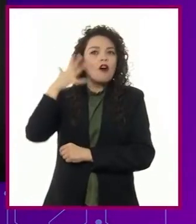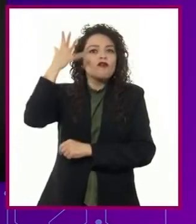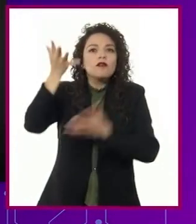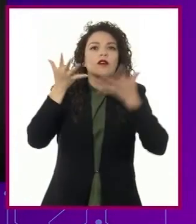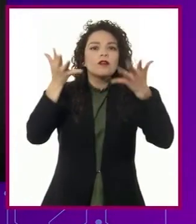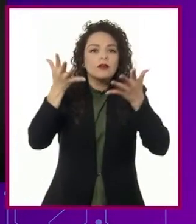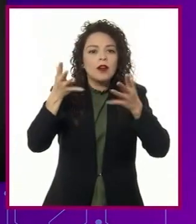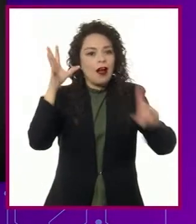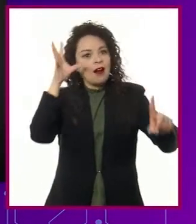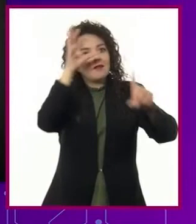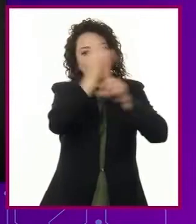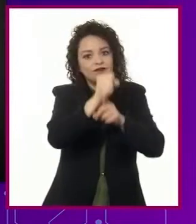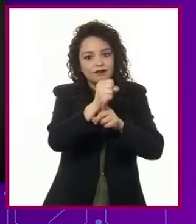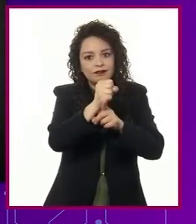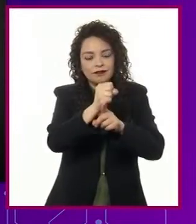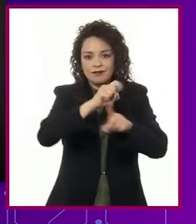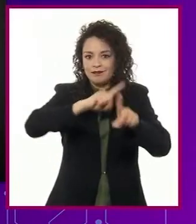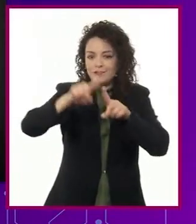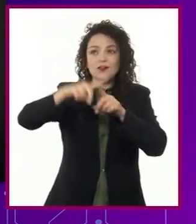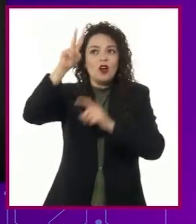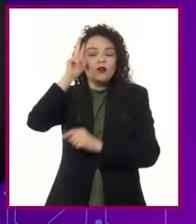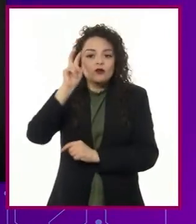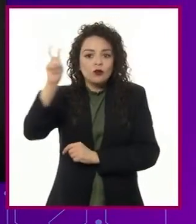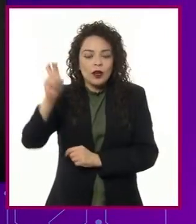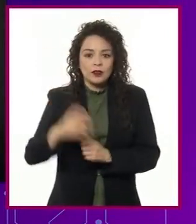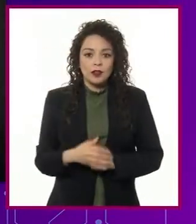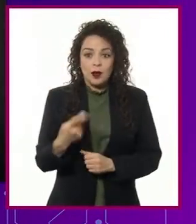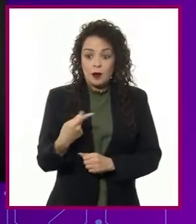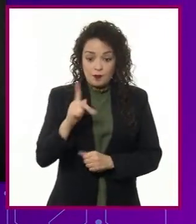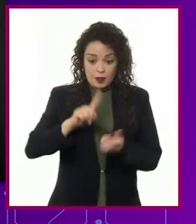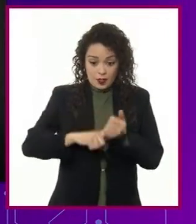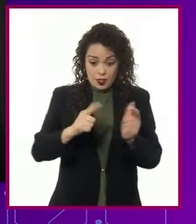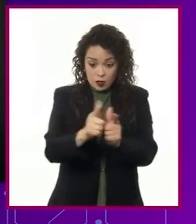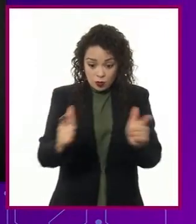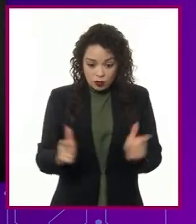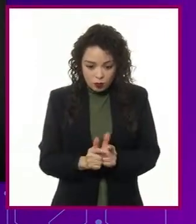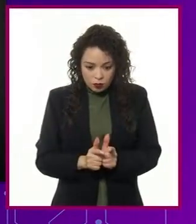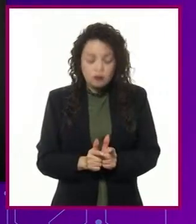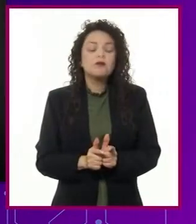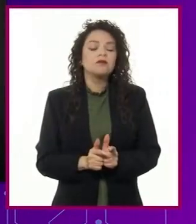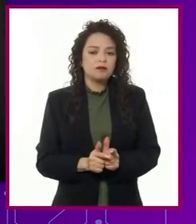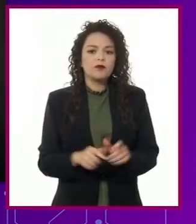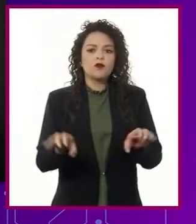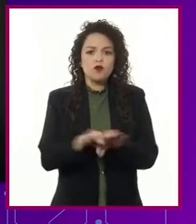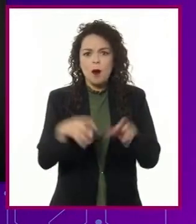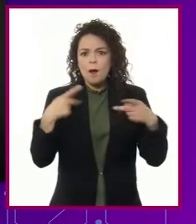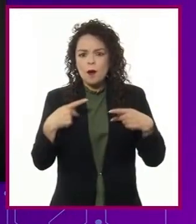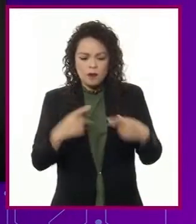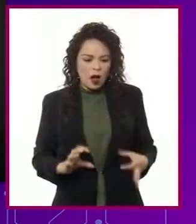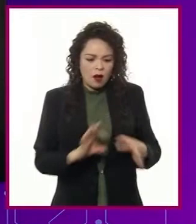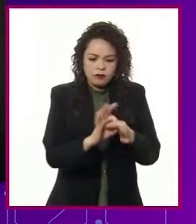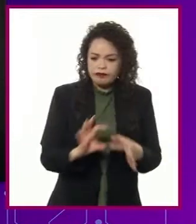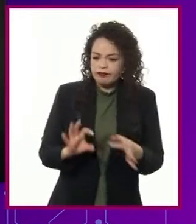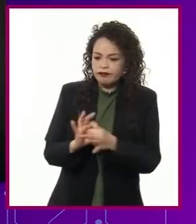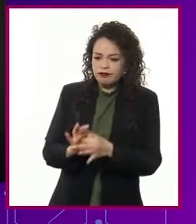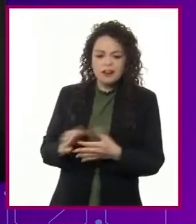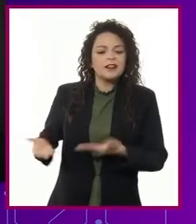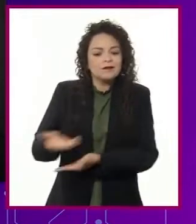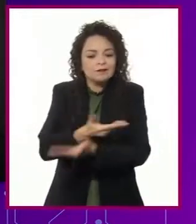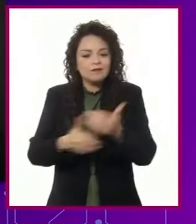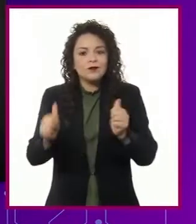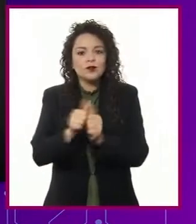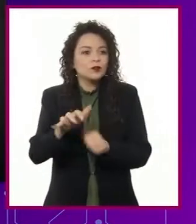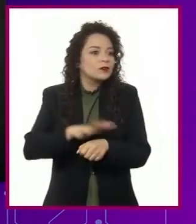personales. Mientras que el vínculo de integración grupal enmarca las relaciones que un individuo establece con la sociedad, es decir, con las personas